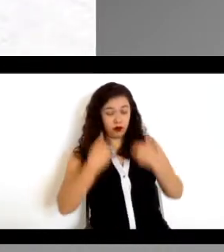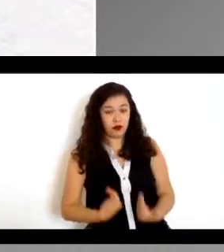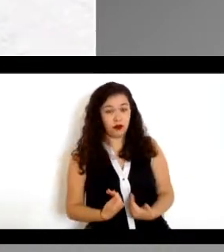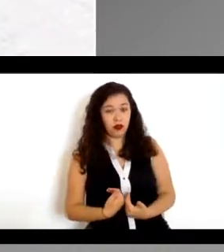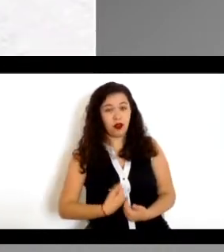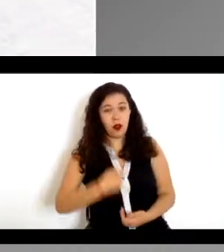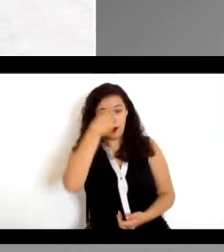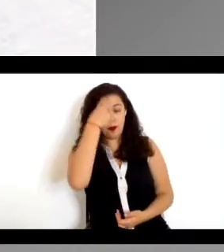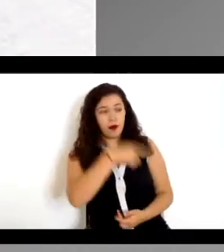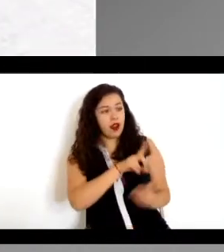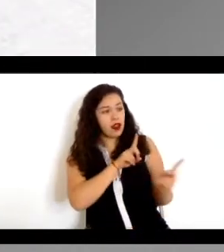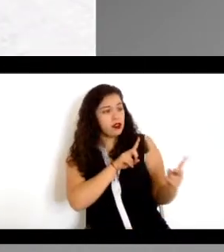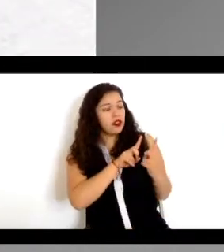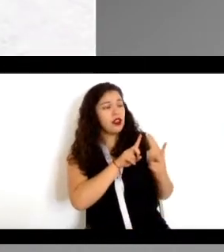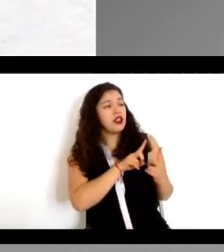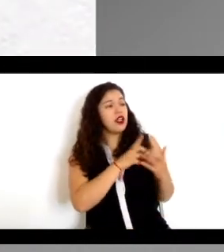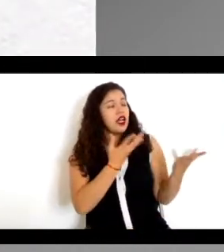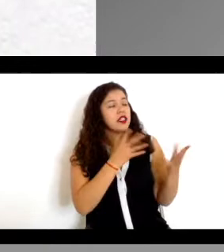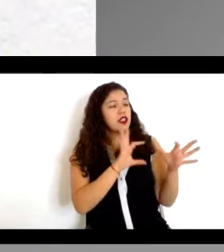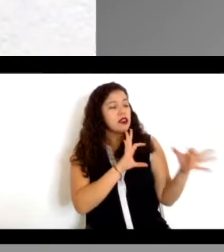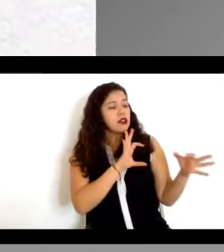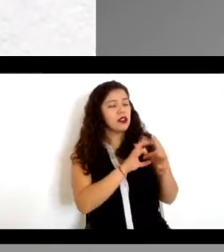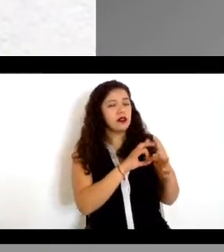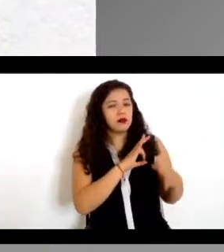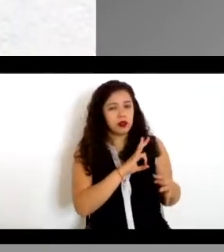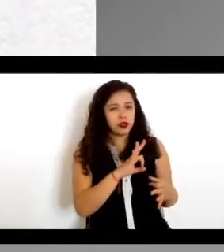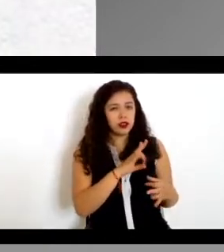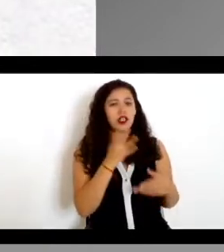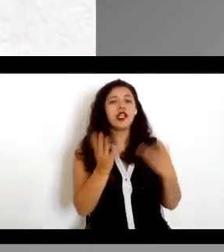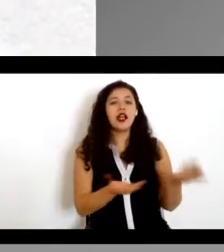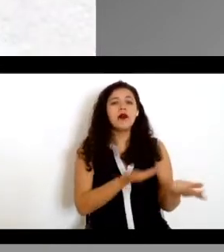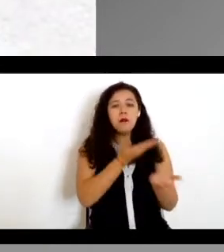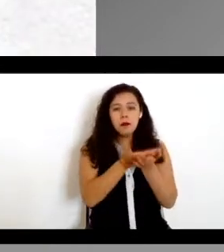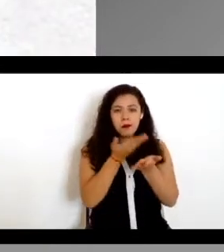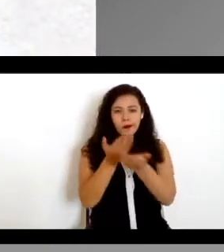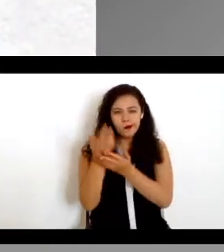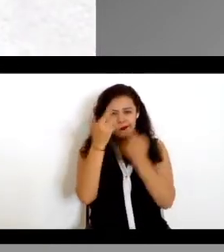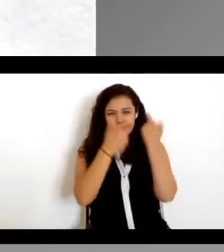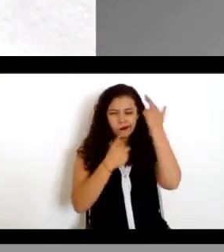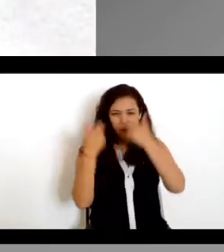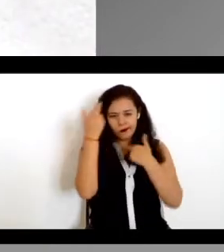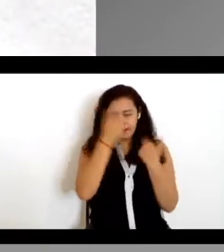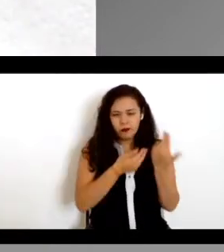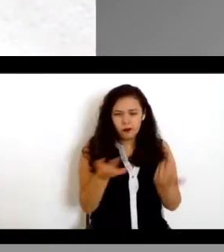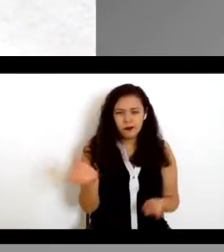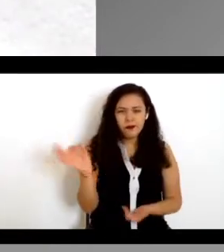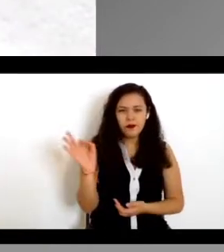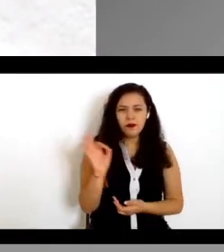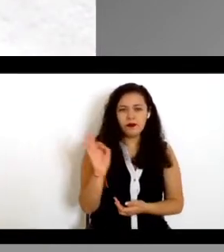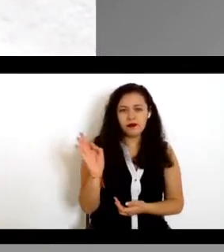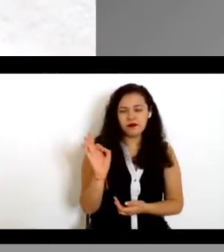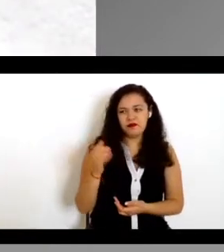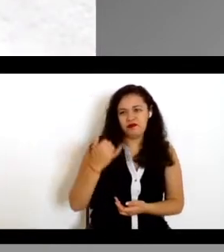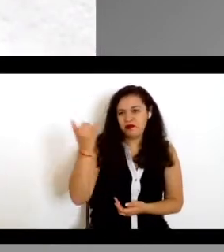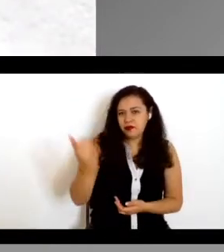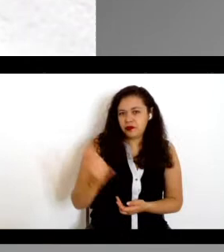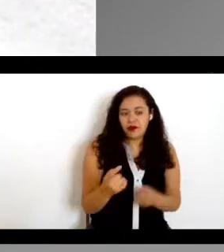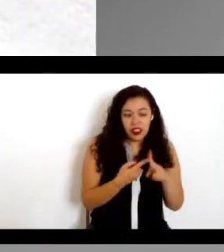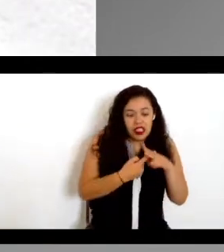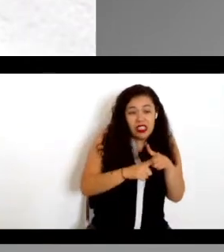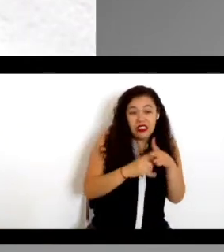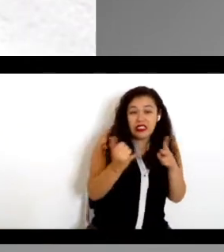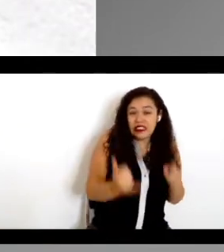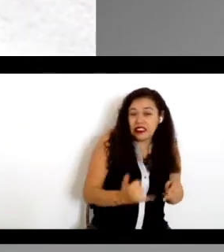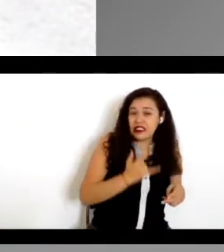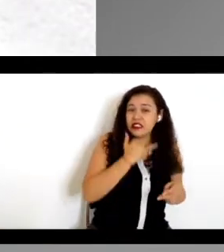ese acercamiento y empezar a analizar propuestas que a lo mejor nos vamos a equivocar al principio, a lo